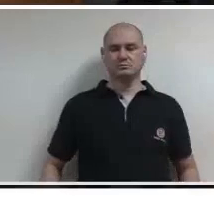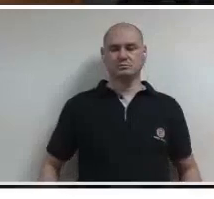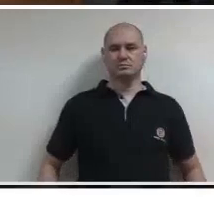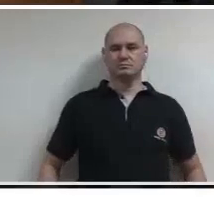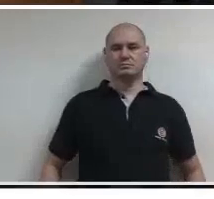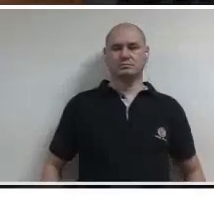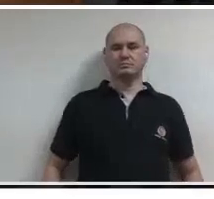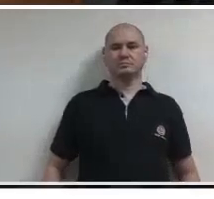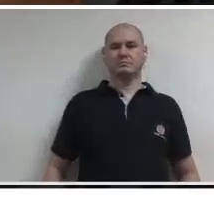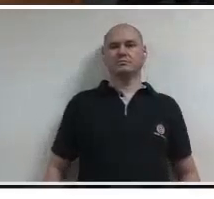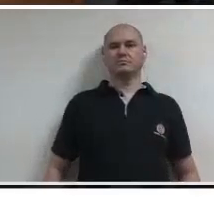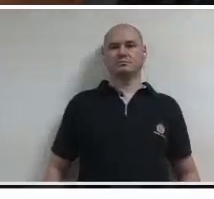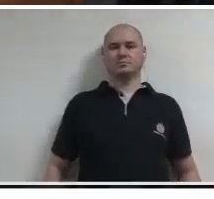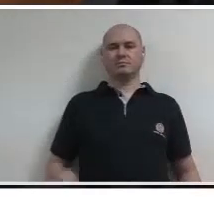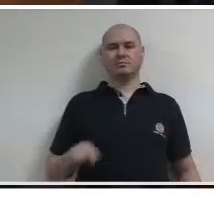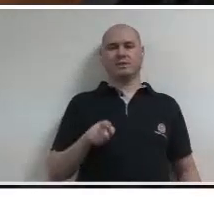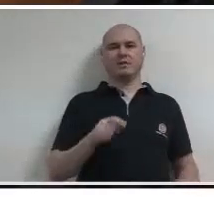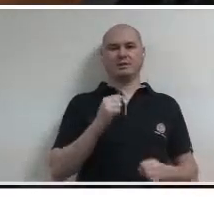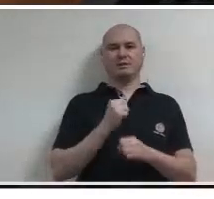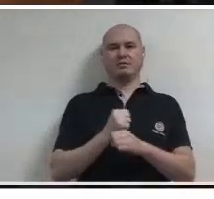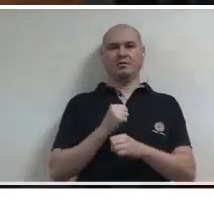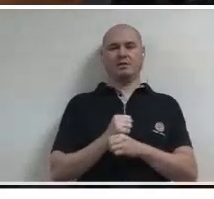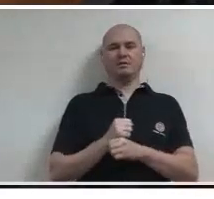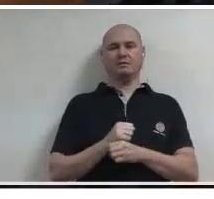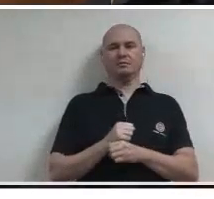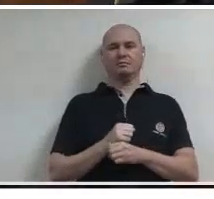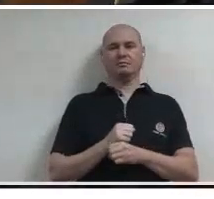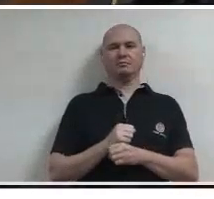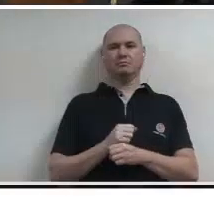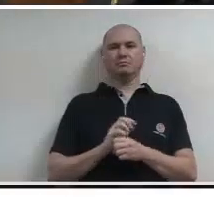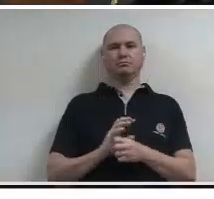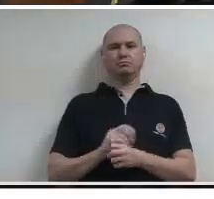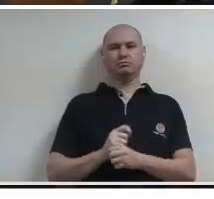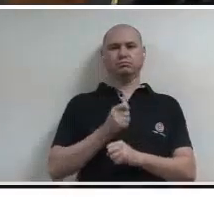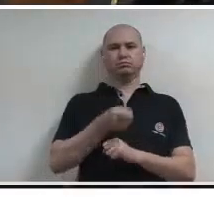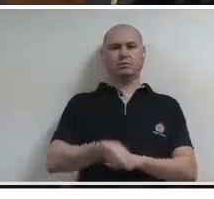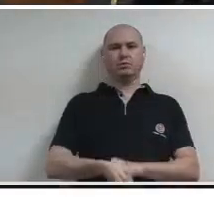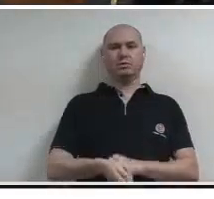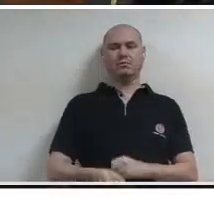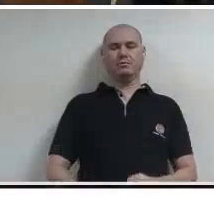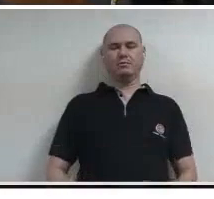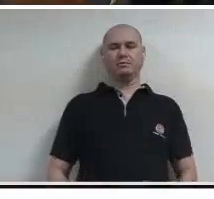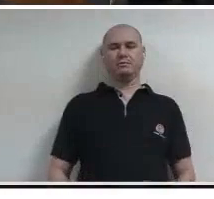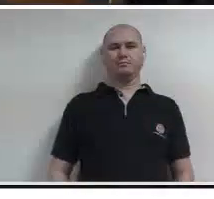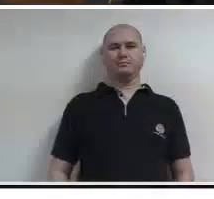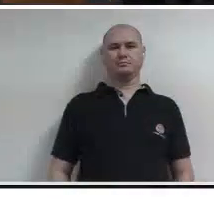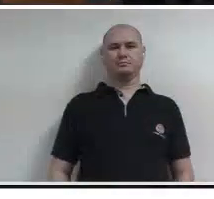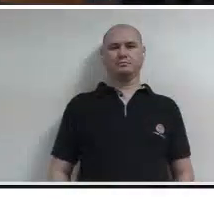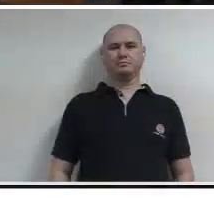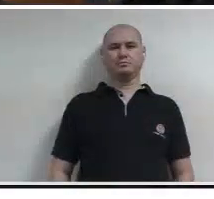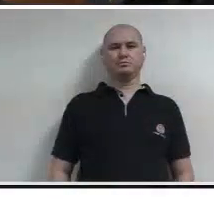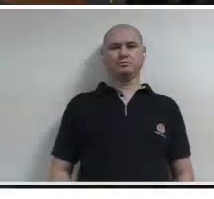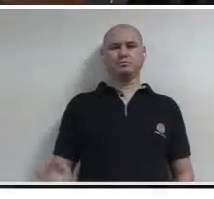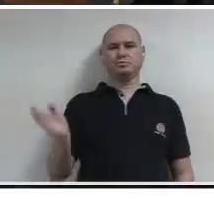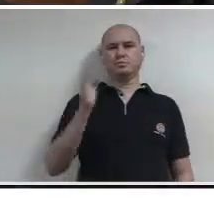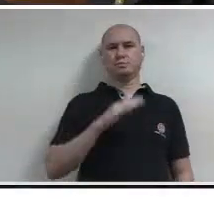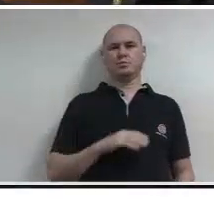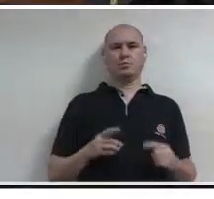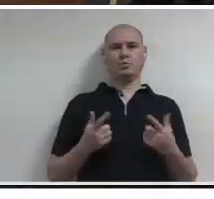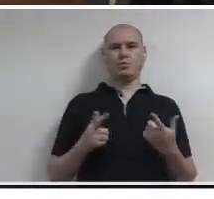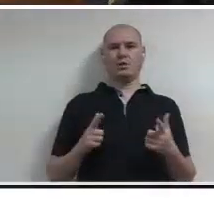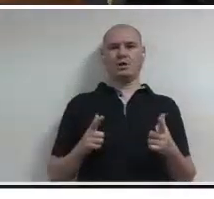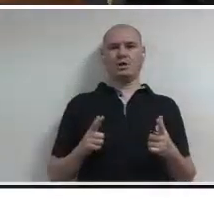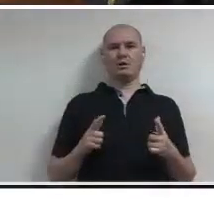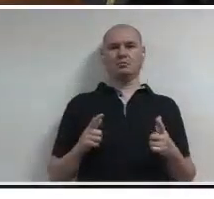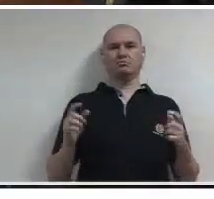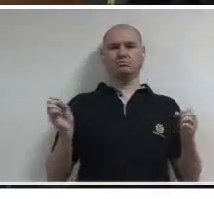UPI a juez ramo con laboriosidad ja no tenemos ni inba poca tu no hay